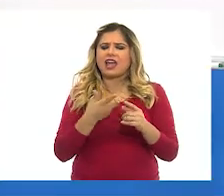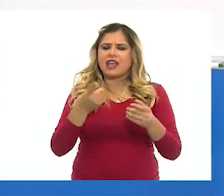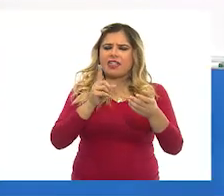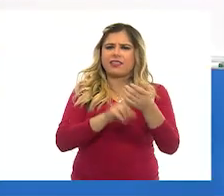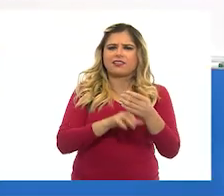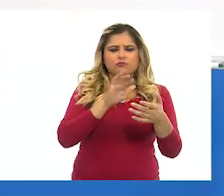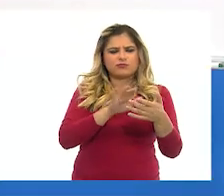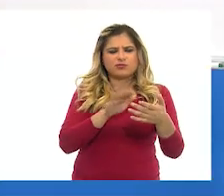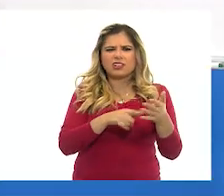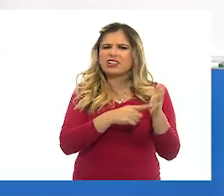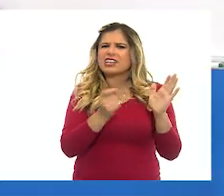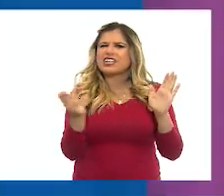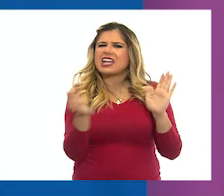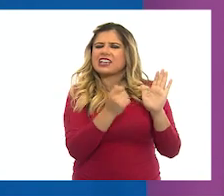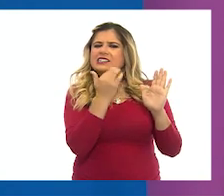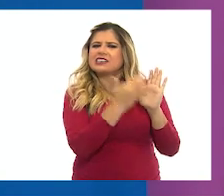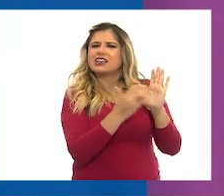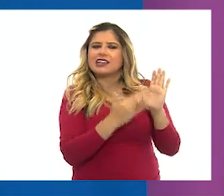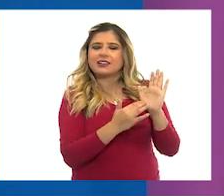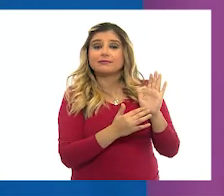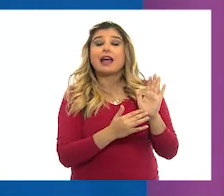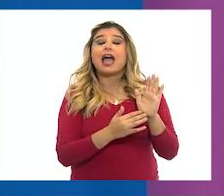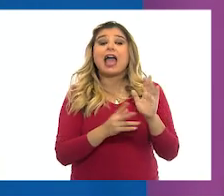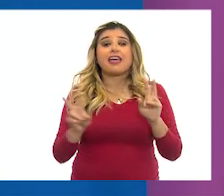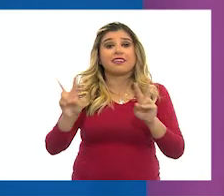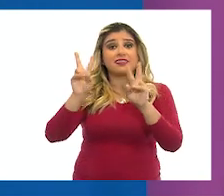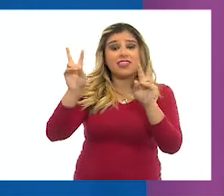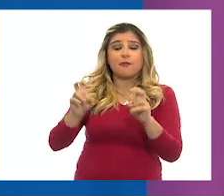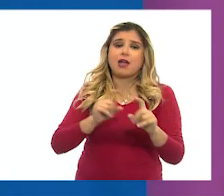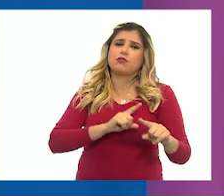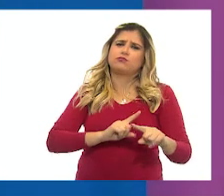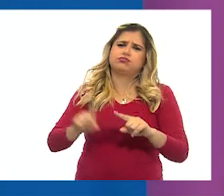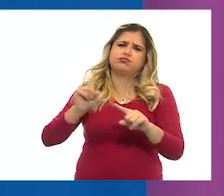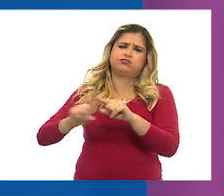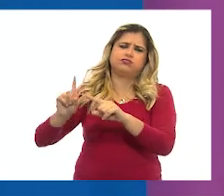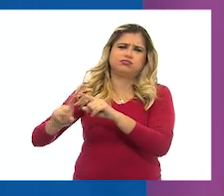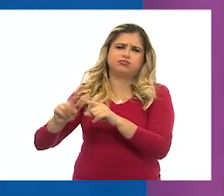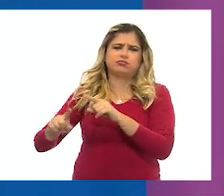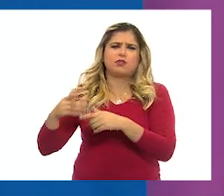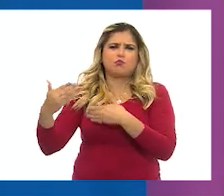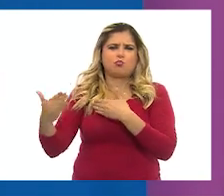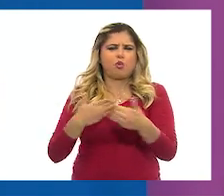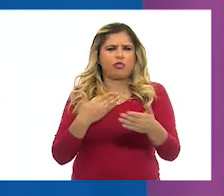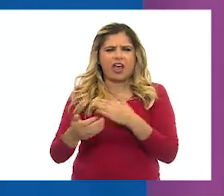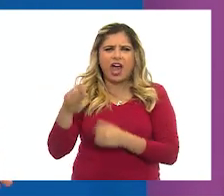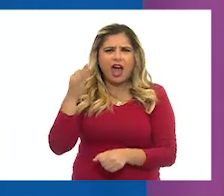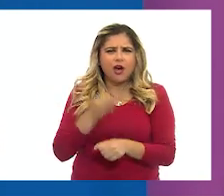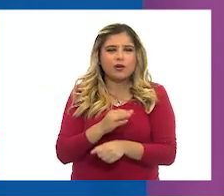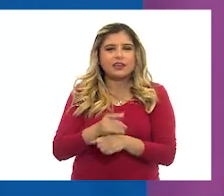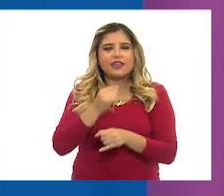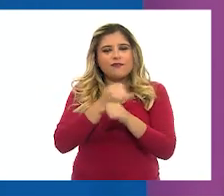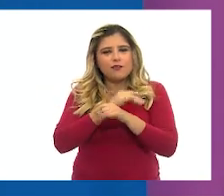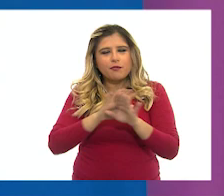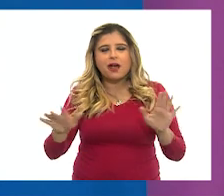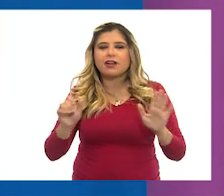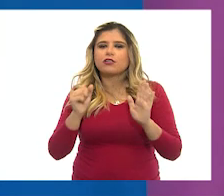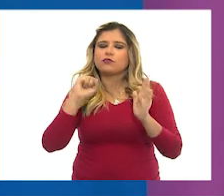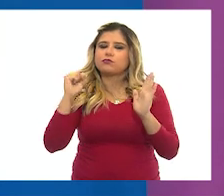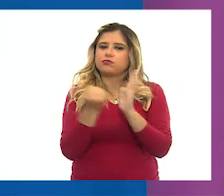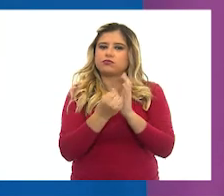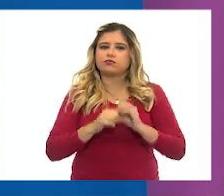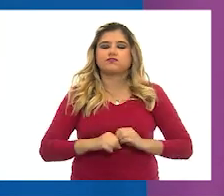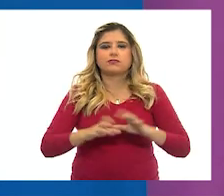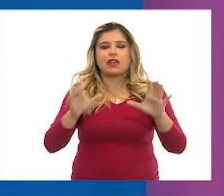se aborda? Se abordan temas muy diversos y actuales, vinculados con la información publicada en el medio escrito